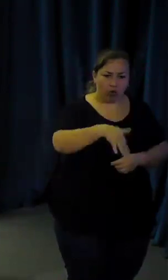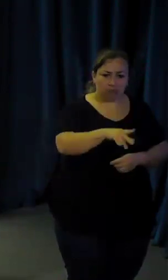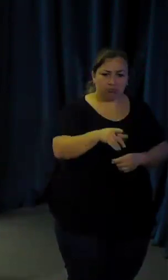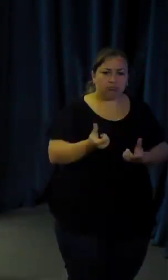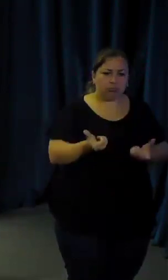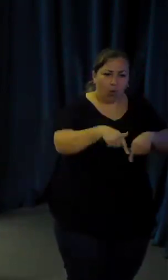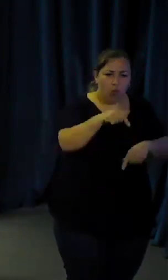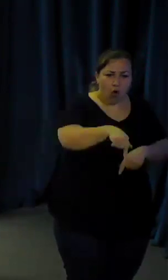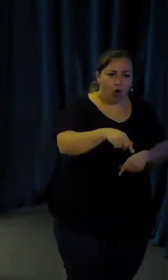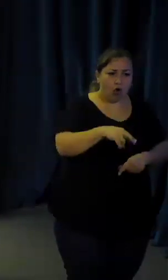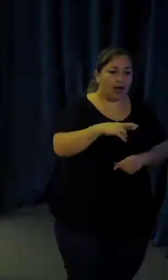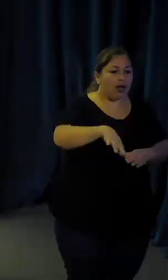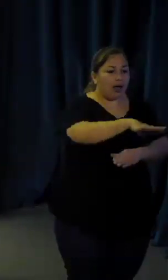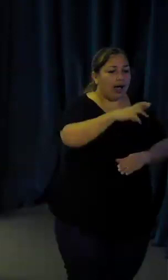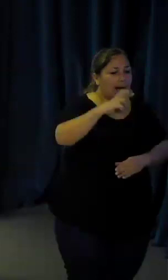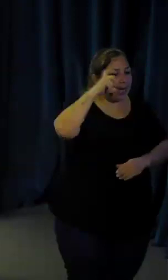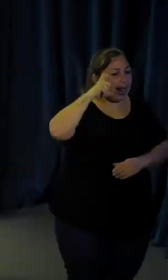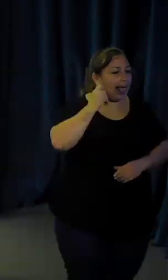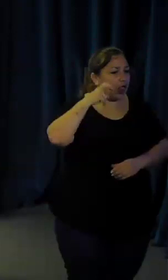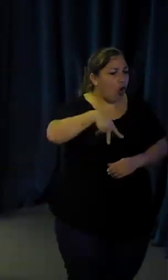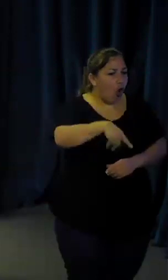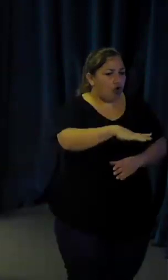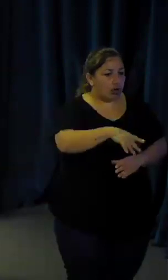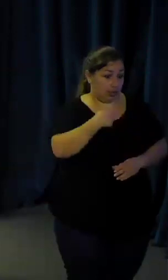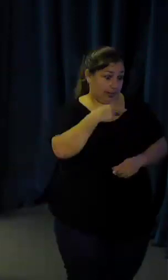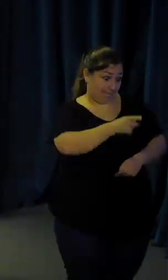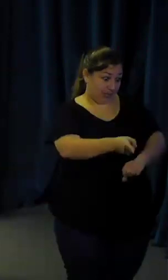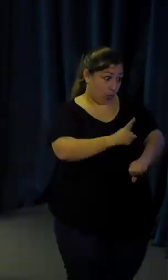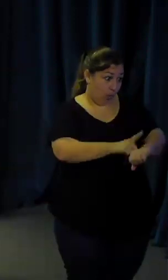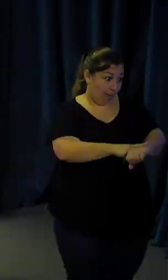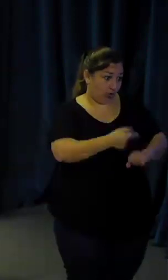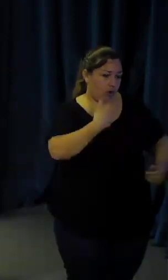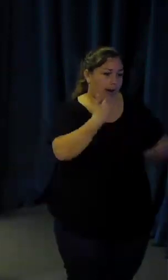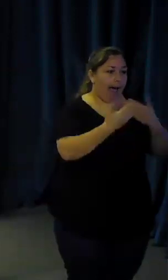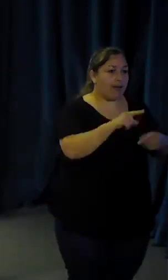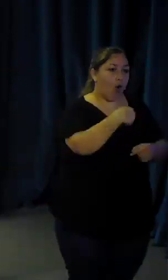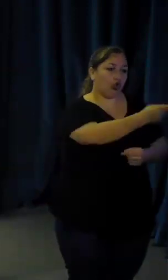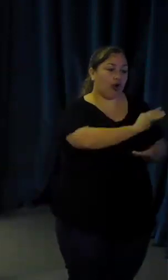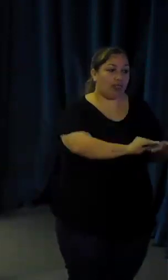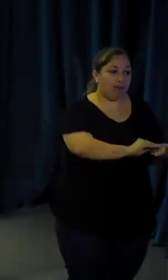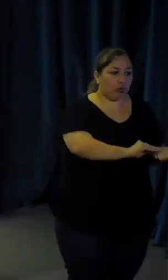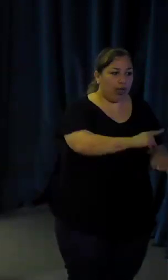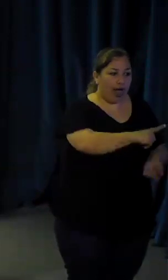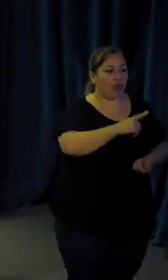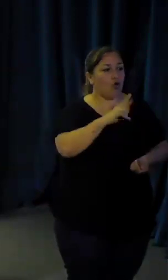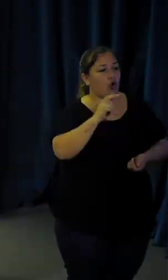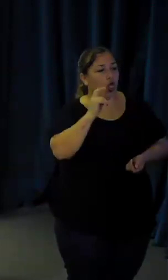regional? Ahí en ese momento yo estaba hablando con uno de los diputados que hoy está acá presente, con Rodrigo Goñi de